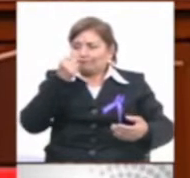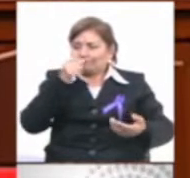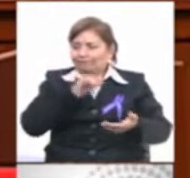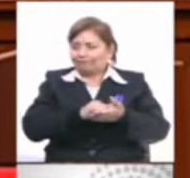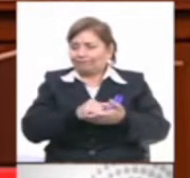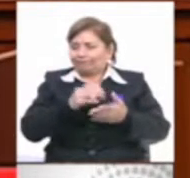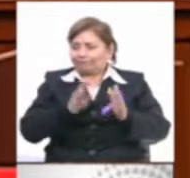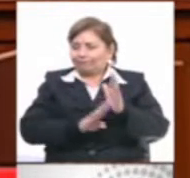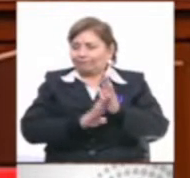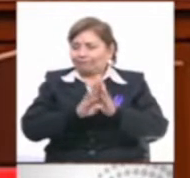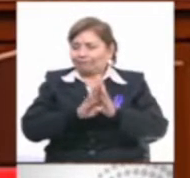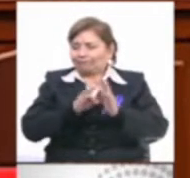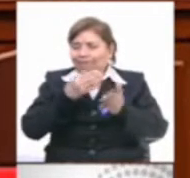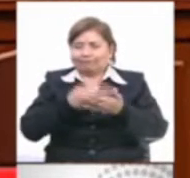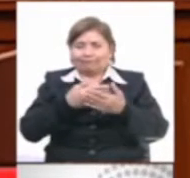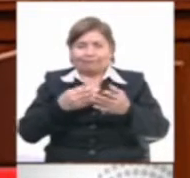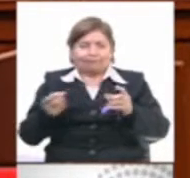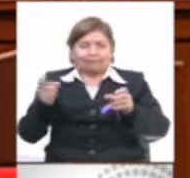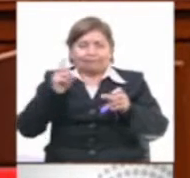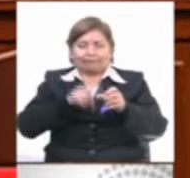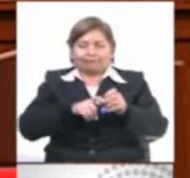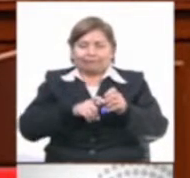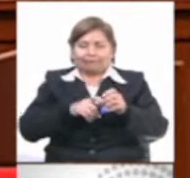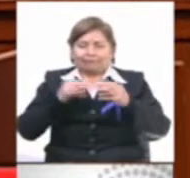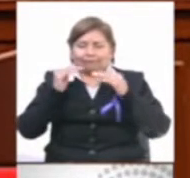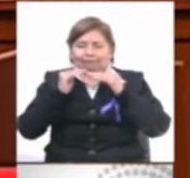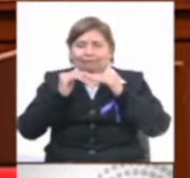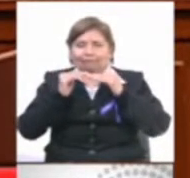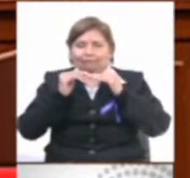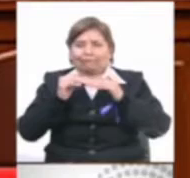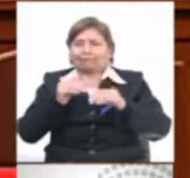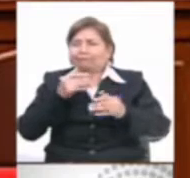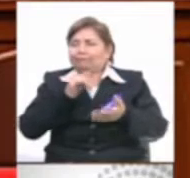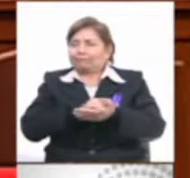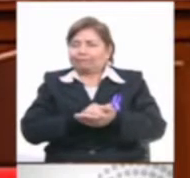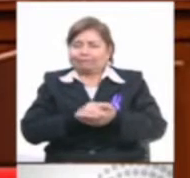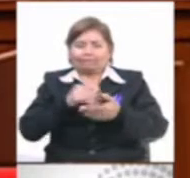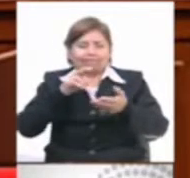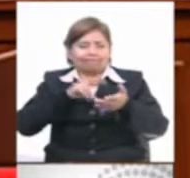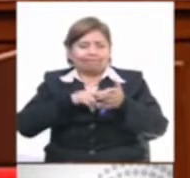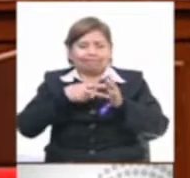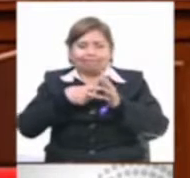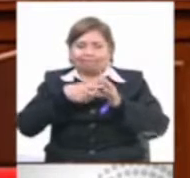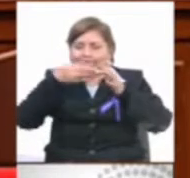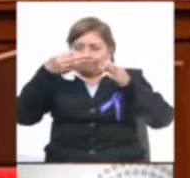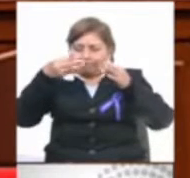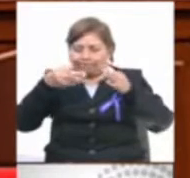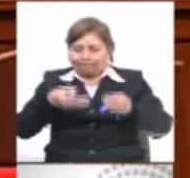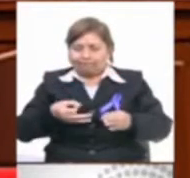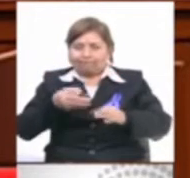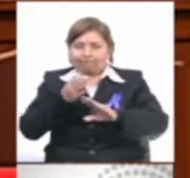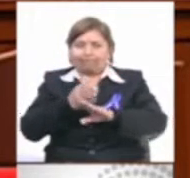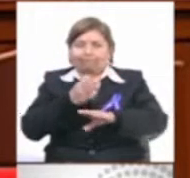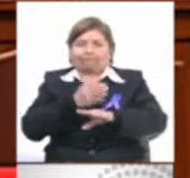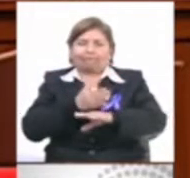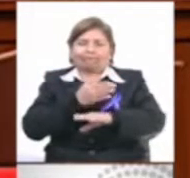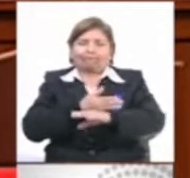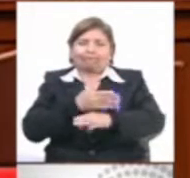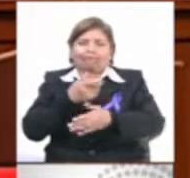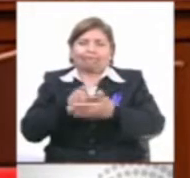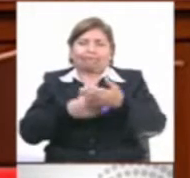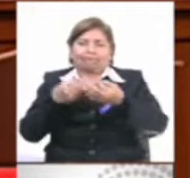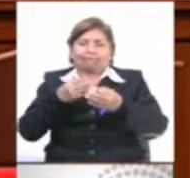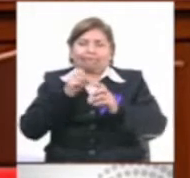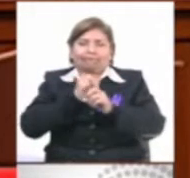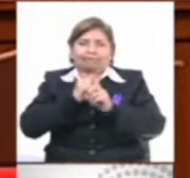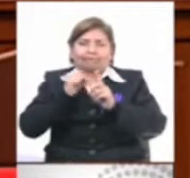dicho crecimiento se haga con inclusión y equidad y que se traduzca en un auténtico desarrollo económico y